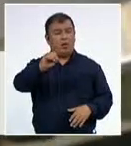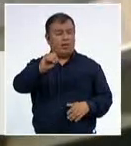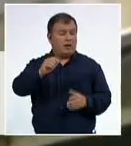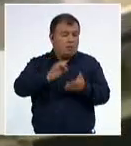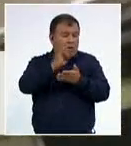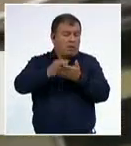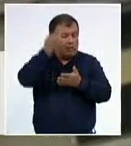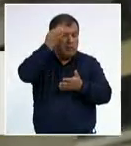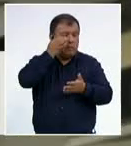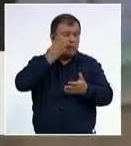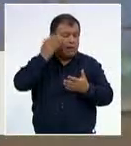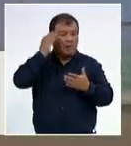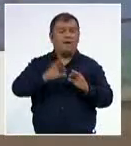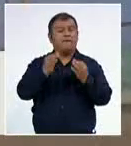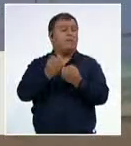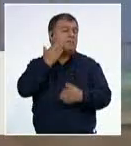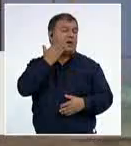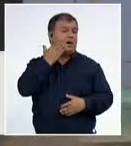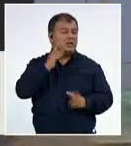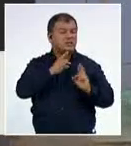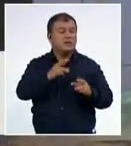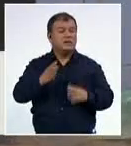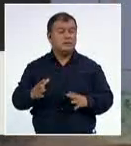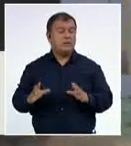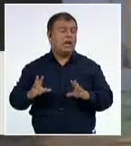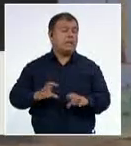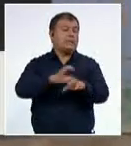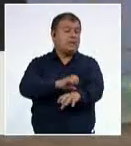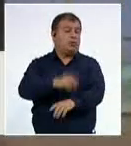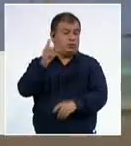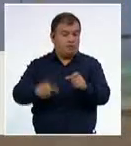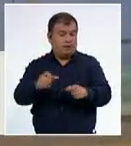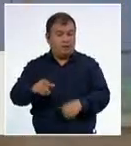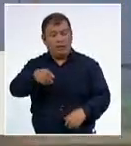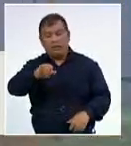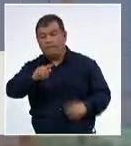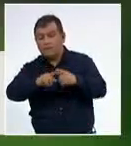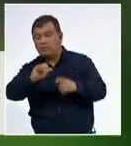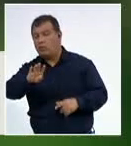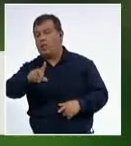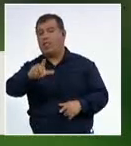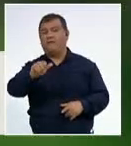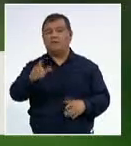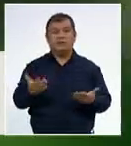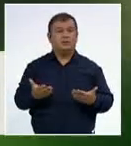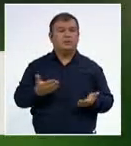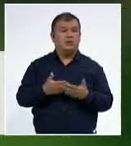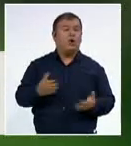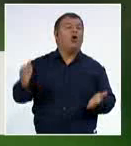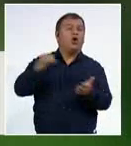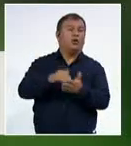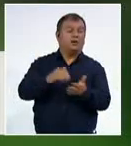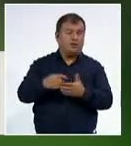y cabeza de una madre de familia es el resultado del salvaje ataque de dos perros de razas pitbull y labrador. Este caso pone nuevamente